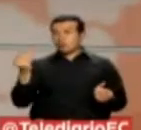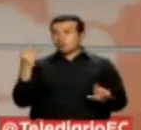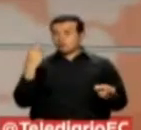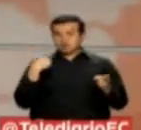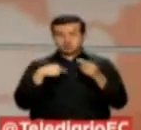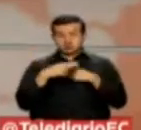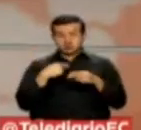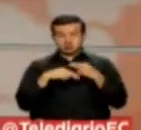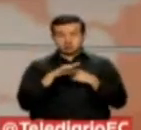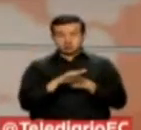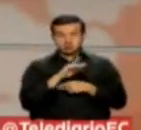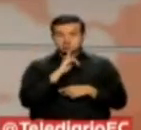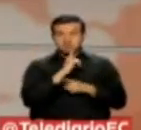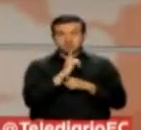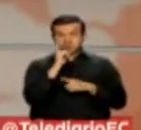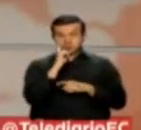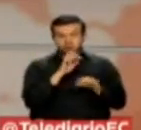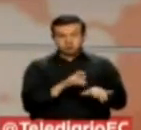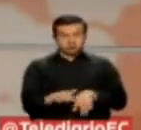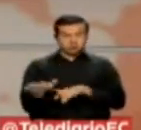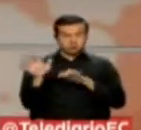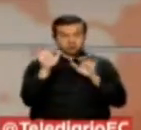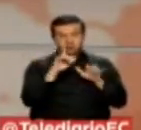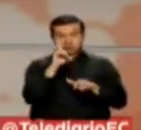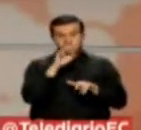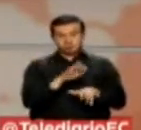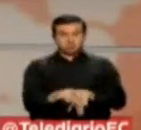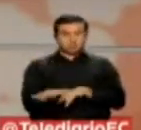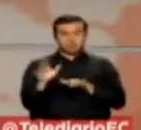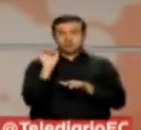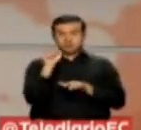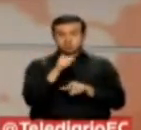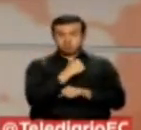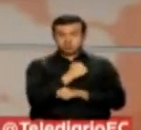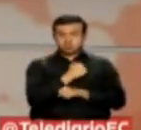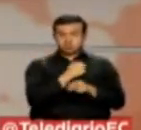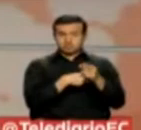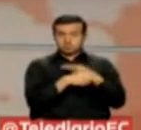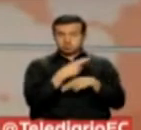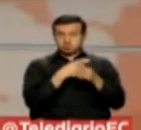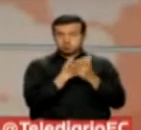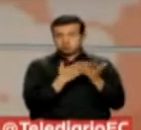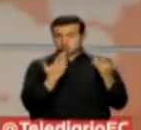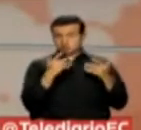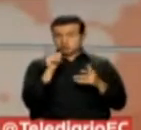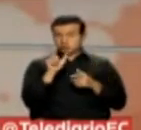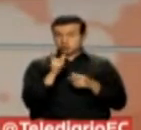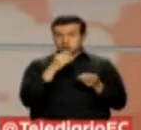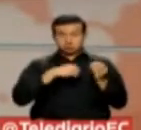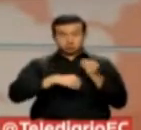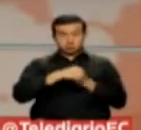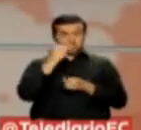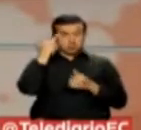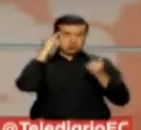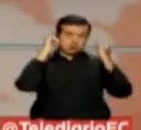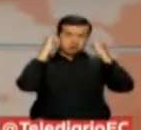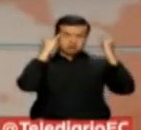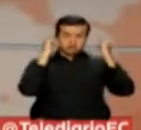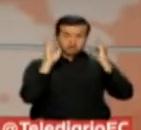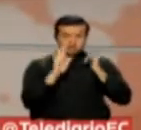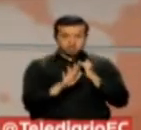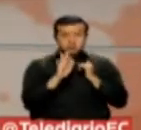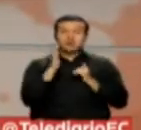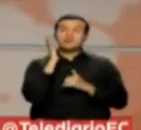emprendedor que con un computador, invirtiendo en un computador, puede tener su propio negocio. Para el que quiere invertir en innovación, para